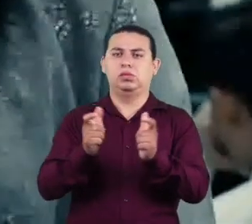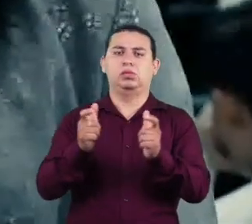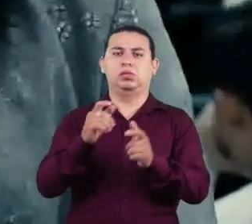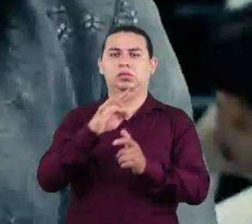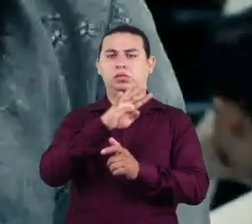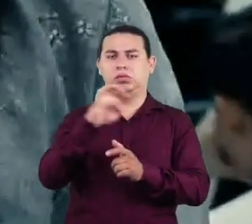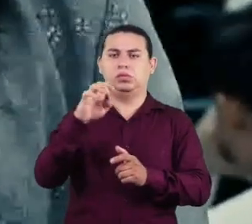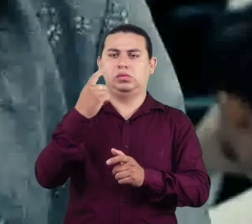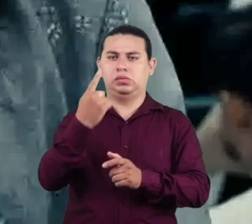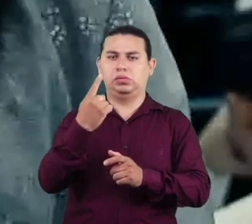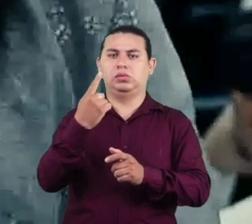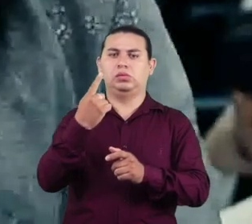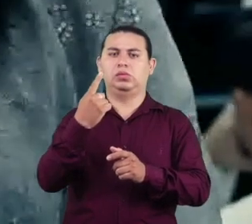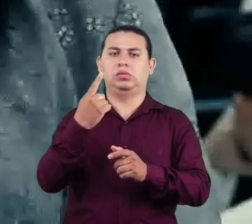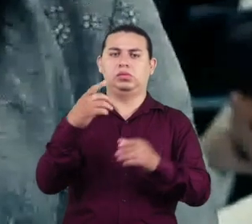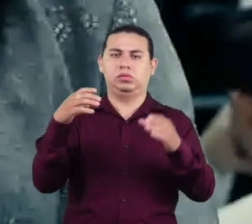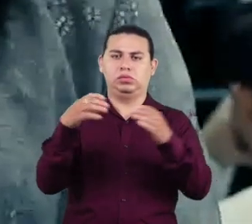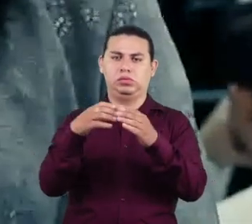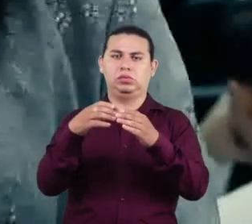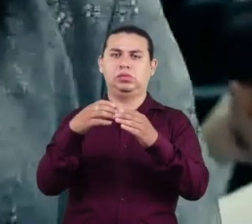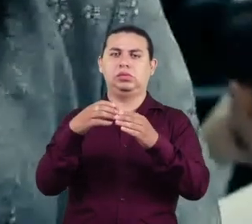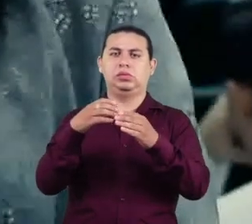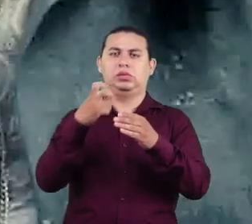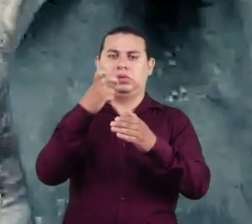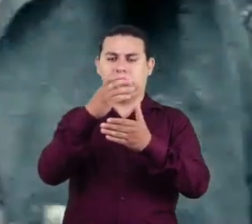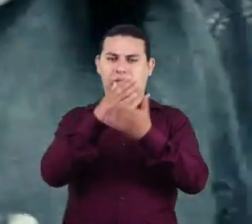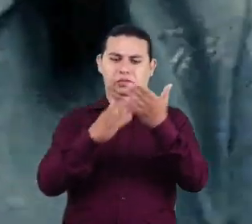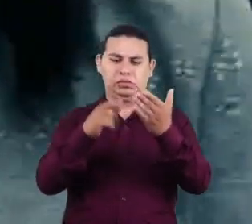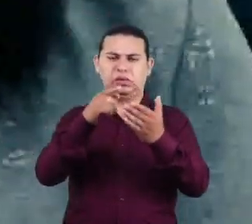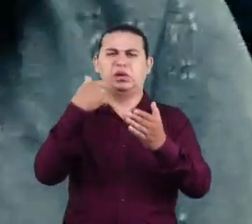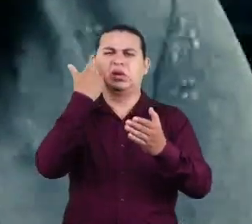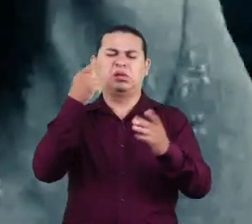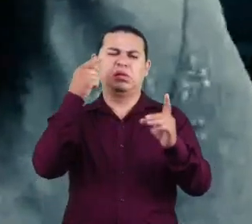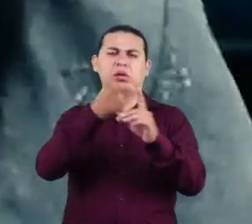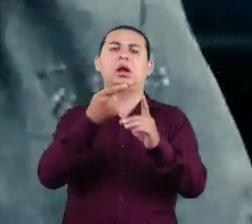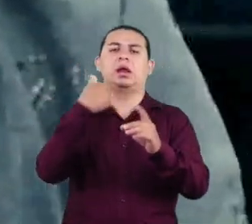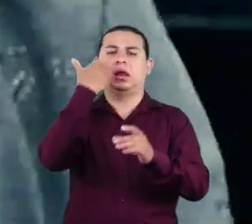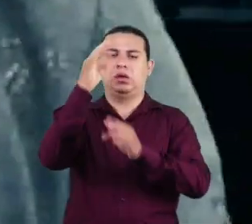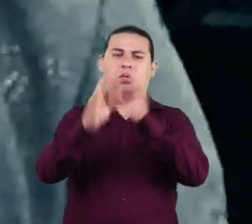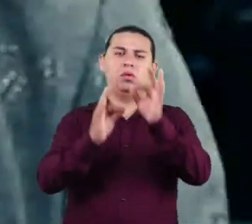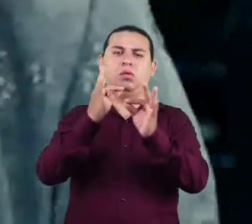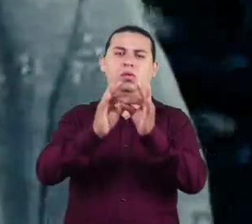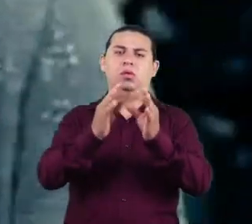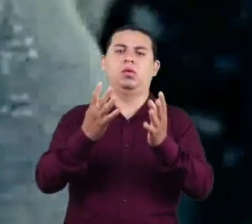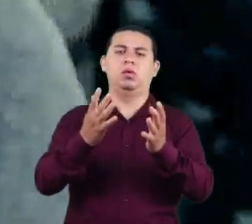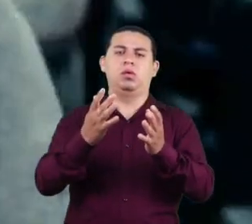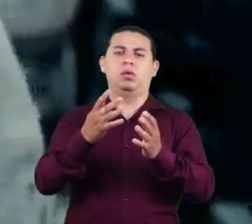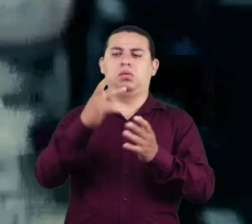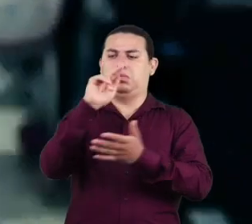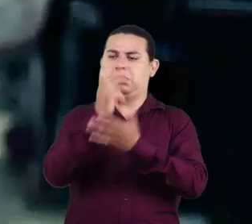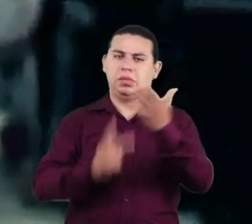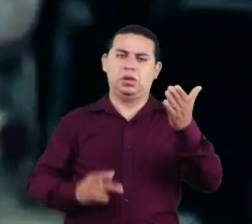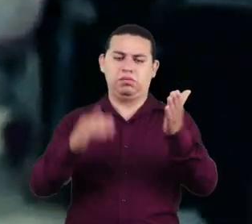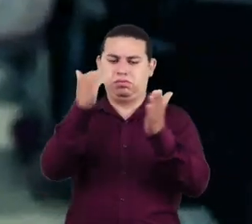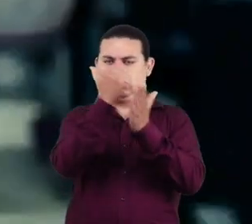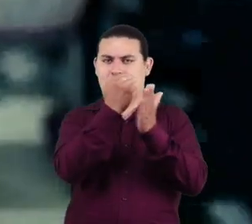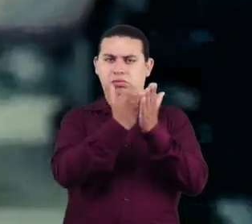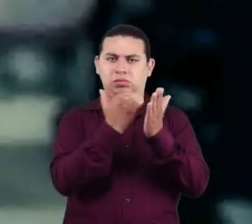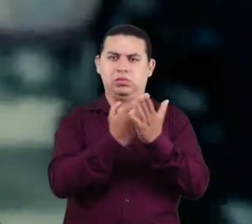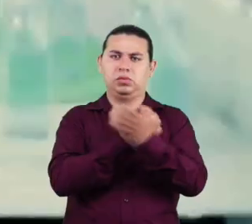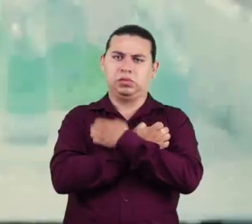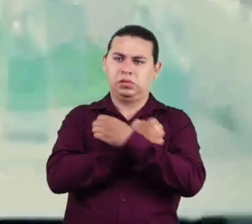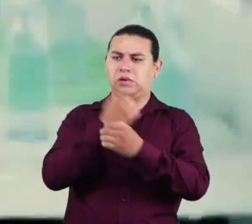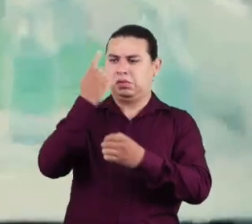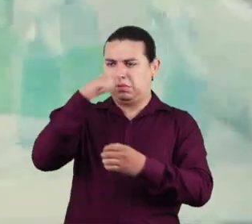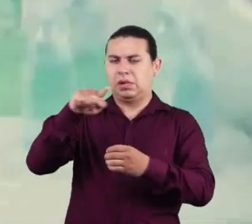grupo del 401 de Mercadotecnia Intermedia es con la finalidad de cumplir el plan y programa que se